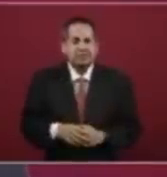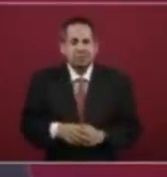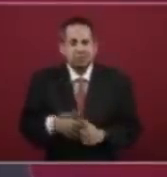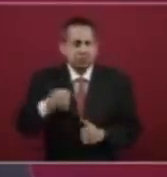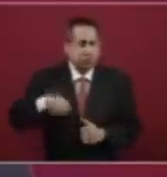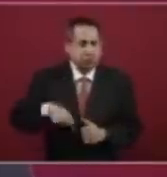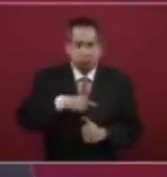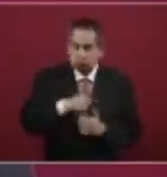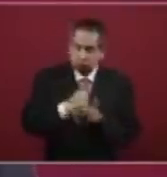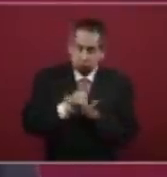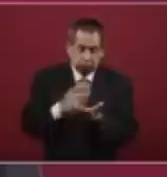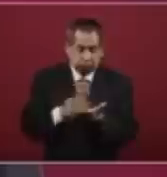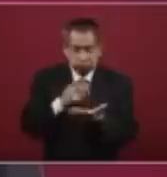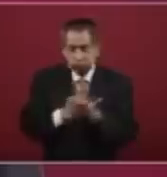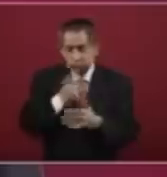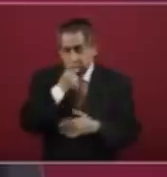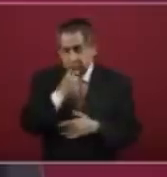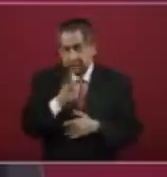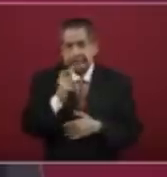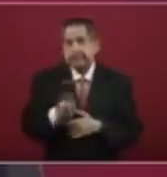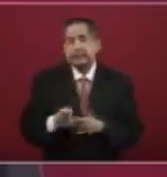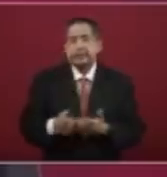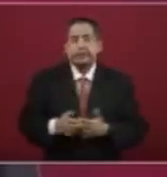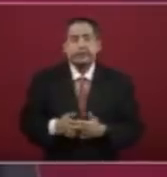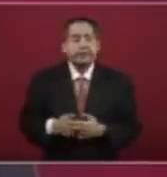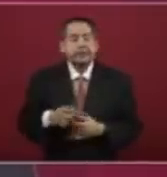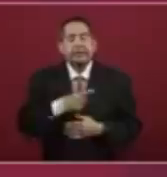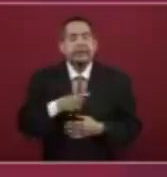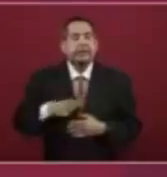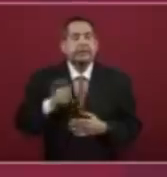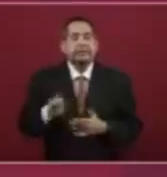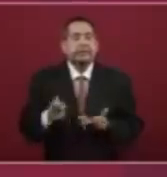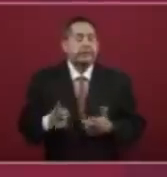estamos insistiendo en que deben